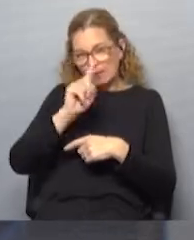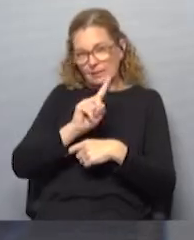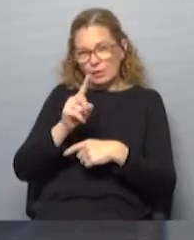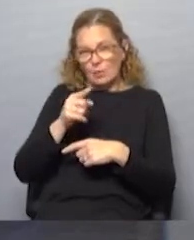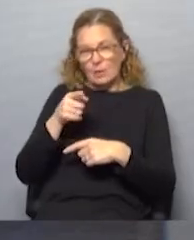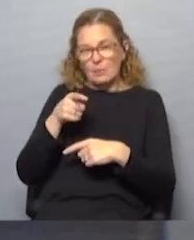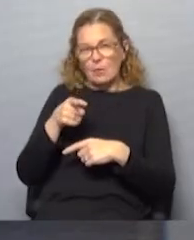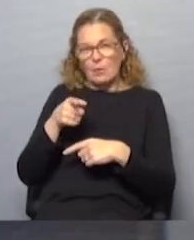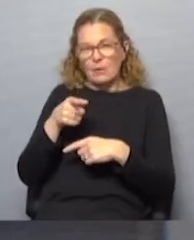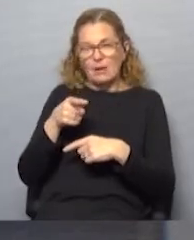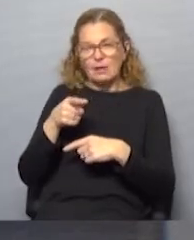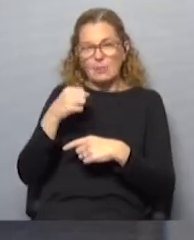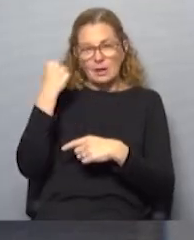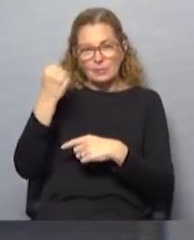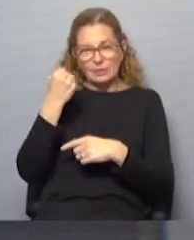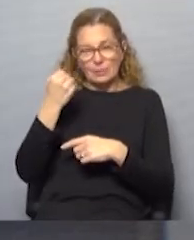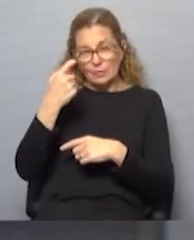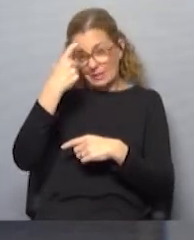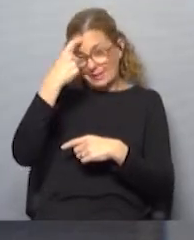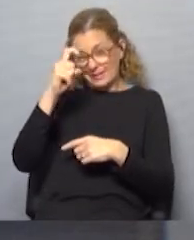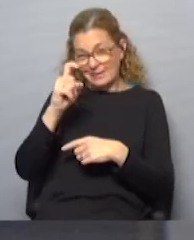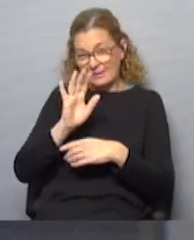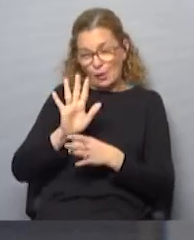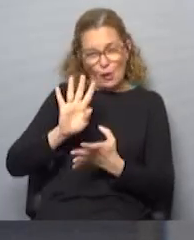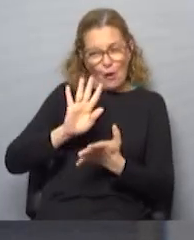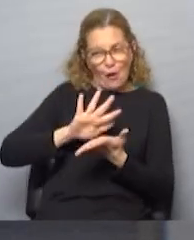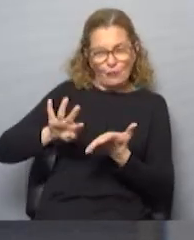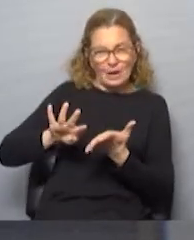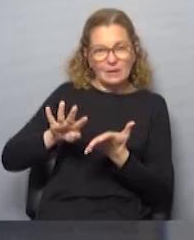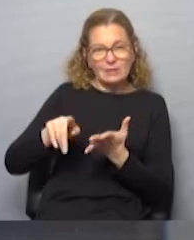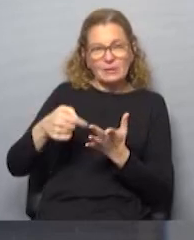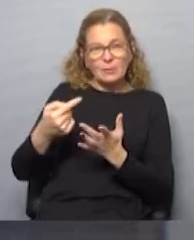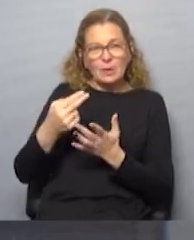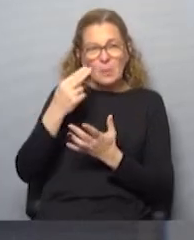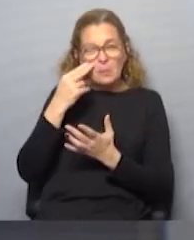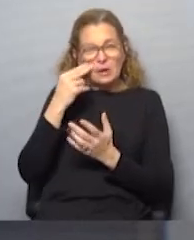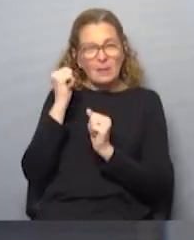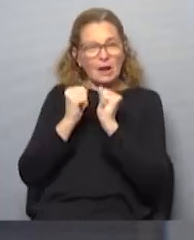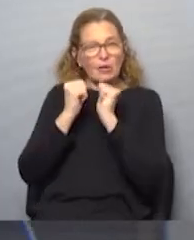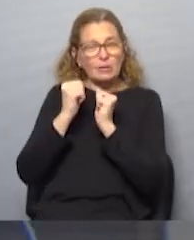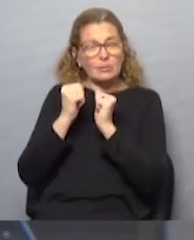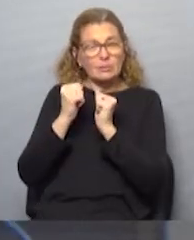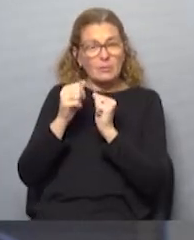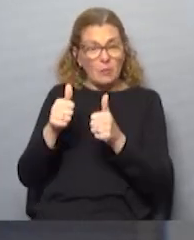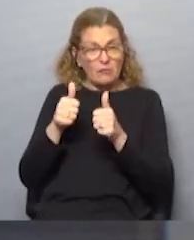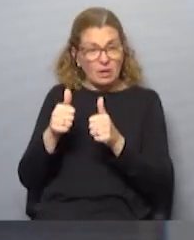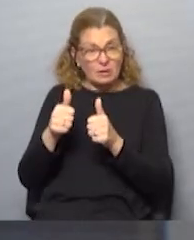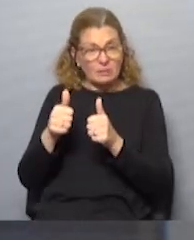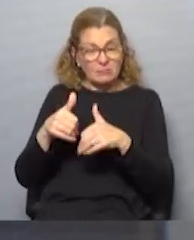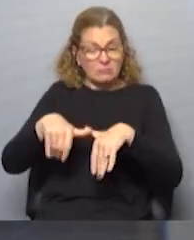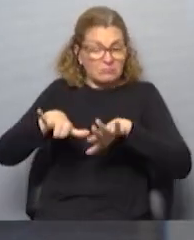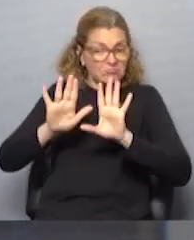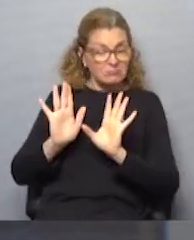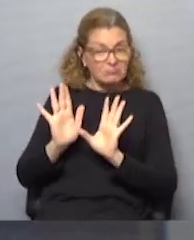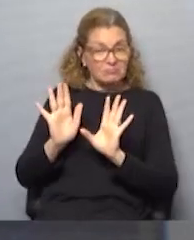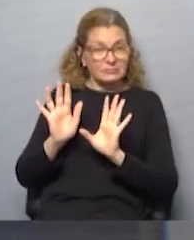atacar lo fundamental como si la ciencia no lo fuera y después en momentos de bonanza económica es si vamos bien si entonces a